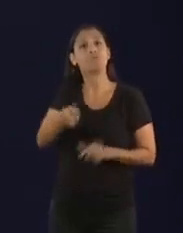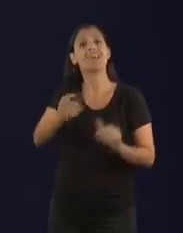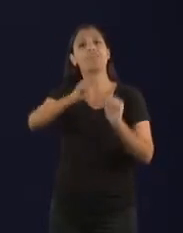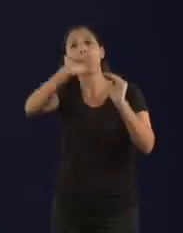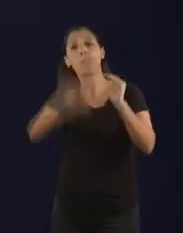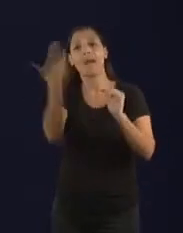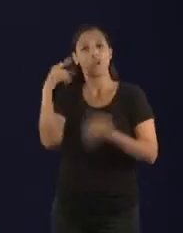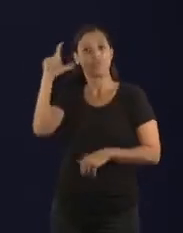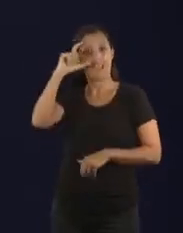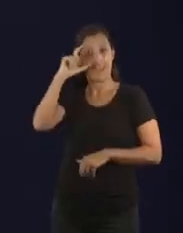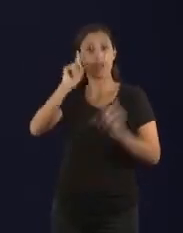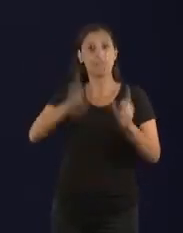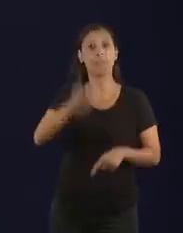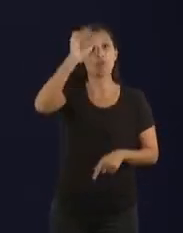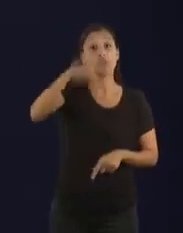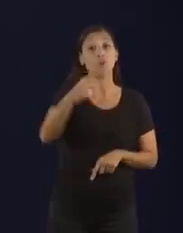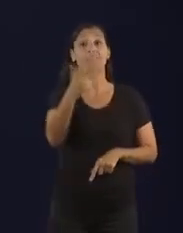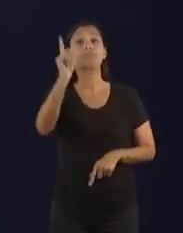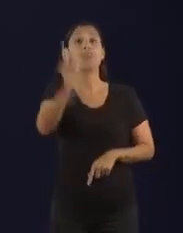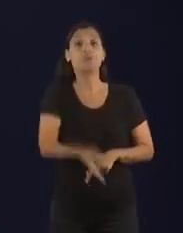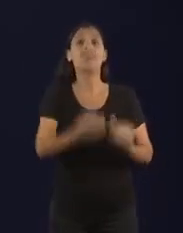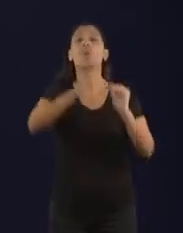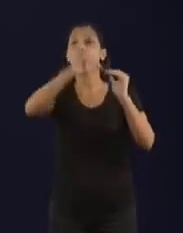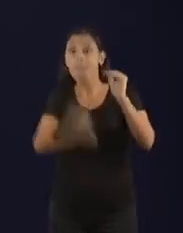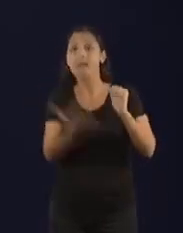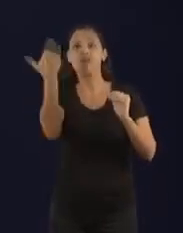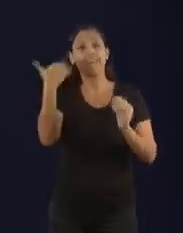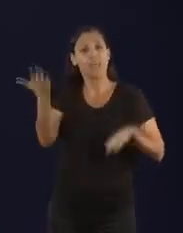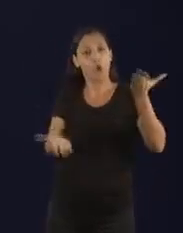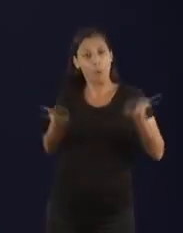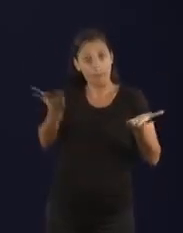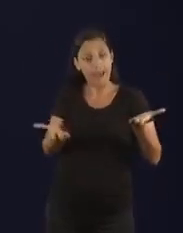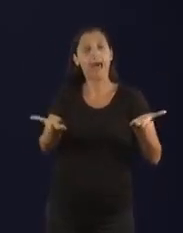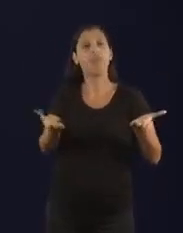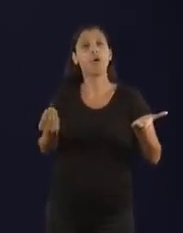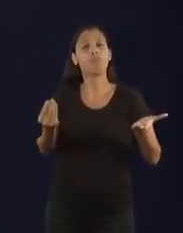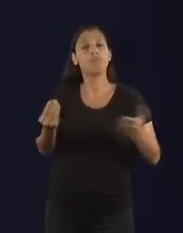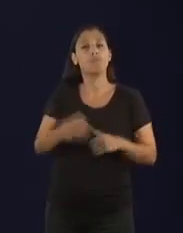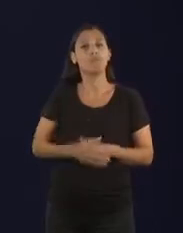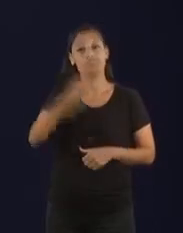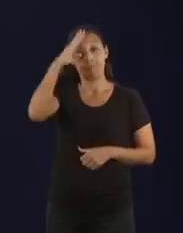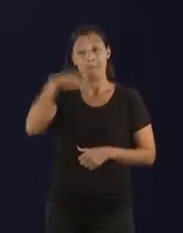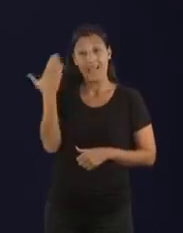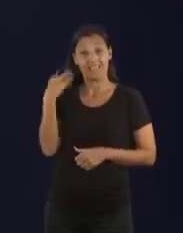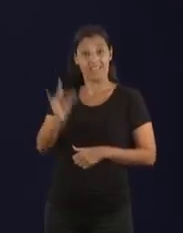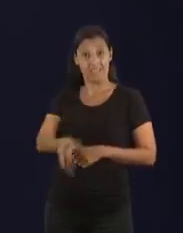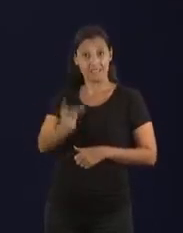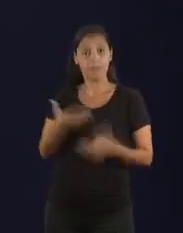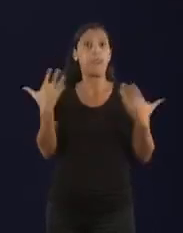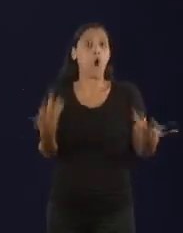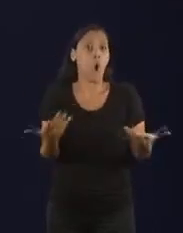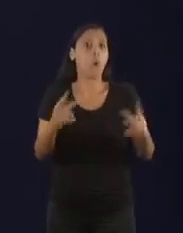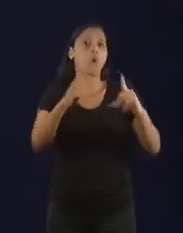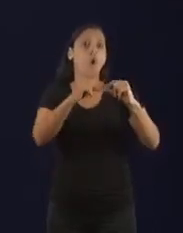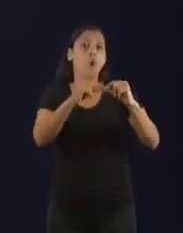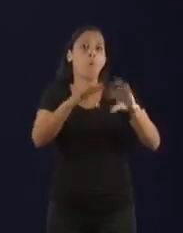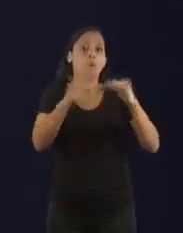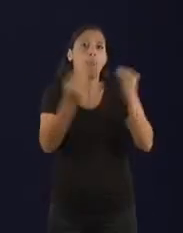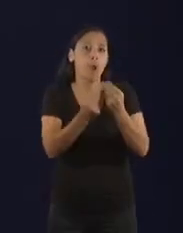de enero y 12,3 menos que en relación a diciembre por supuesto número